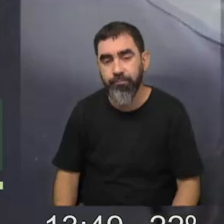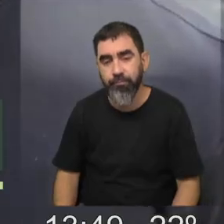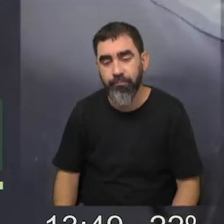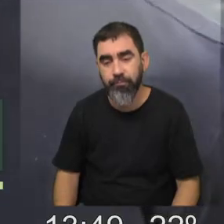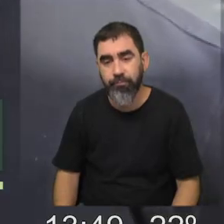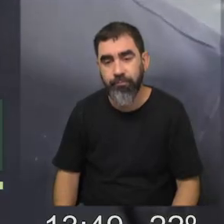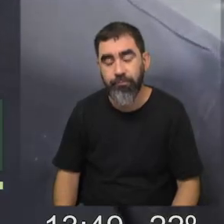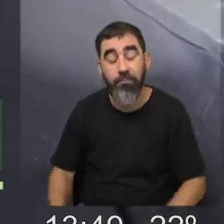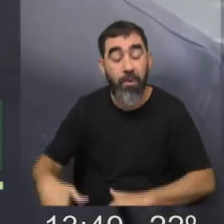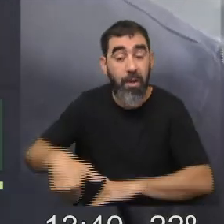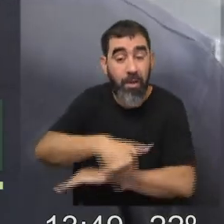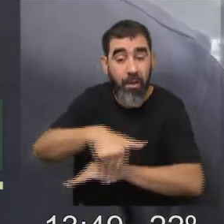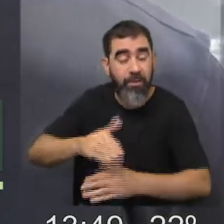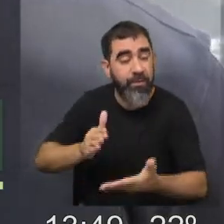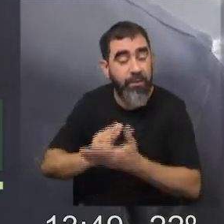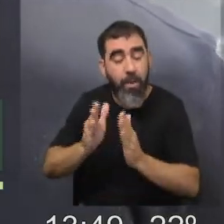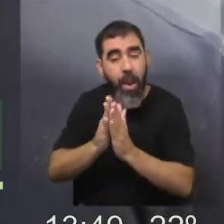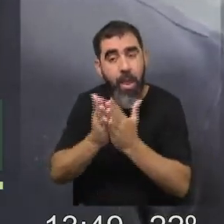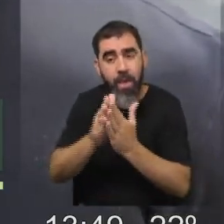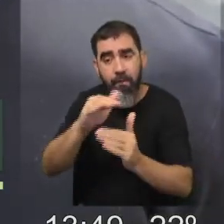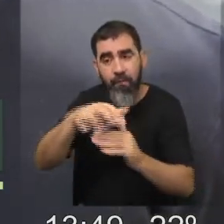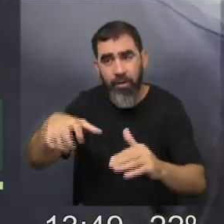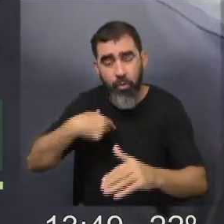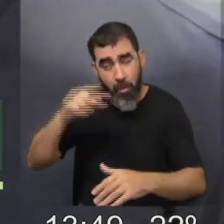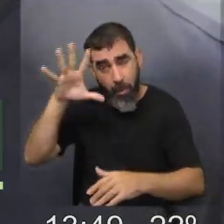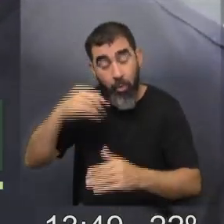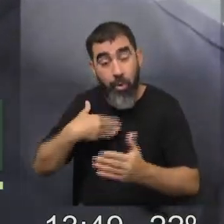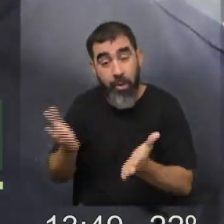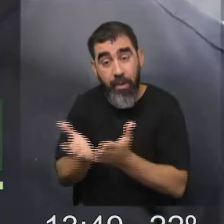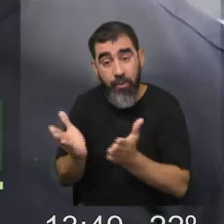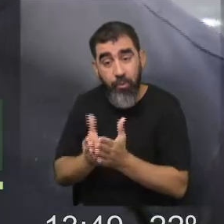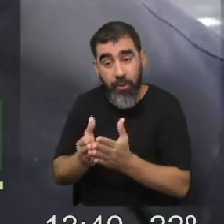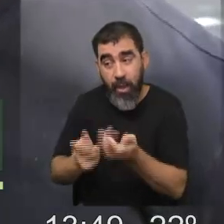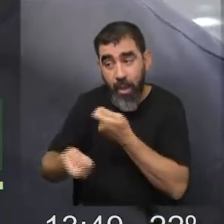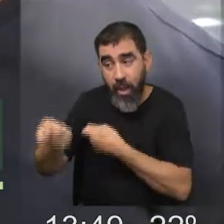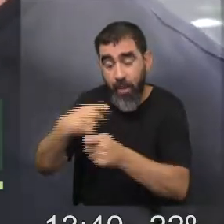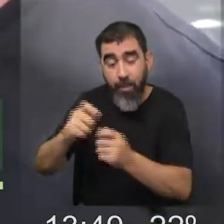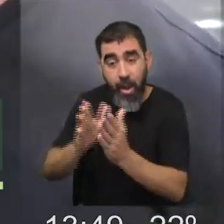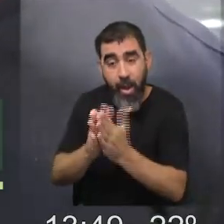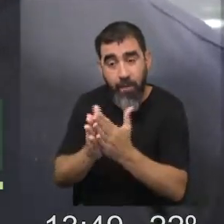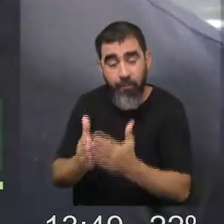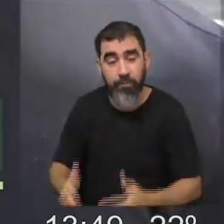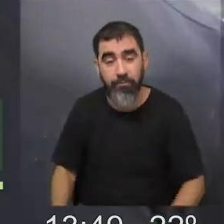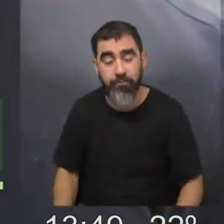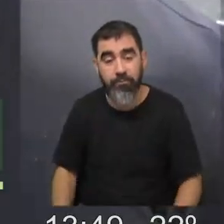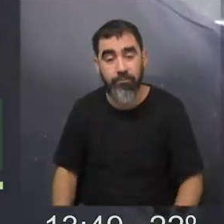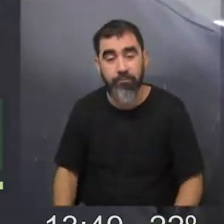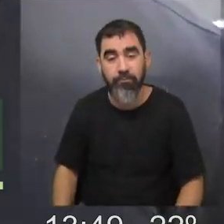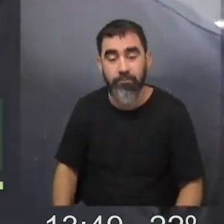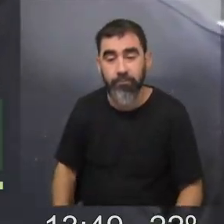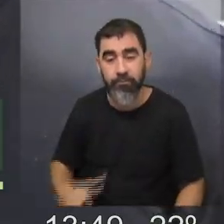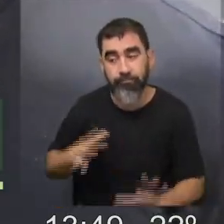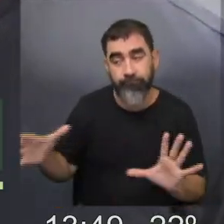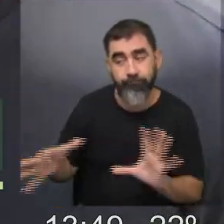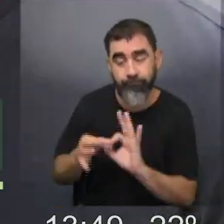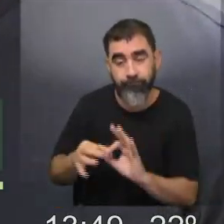colectiva es una de las calles donde siempre ha habido librería. Yo recuerdo la época de estudiante venir a canjear libros. Tiene como una conexión